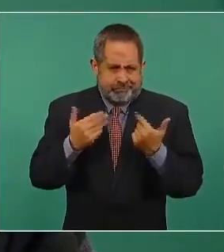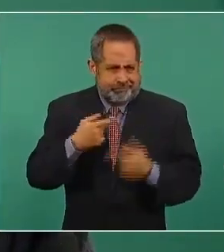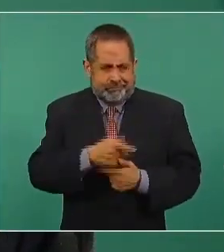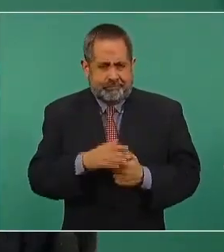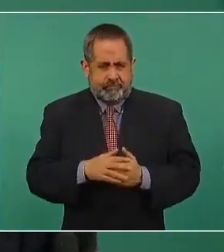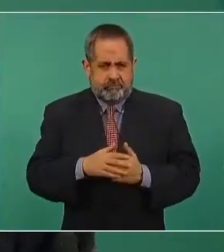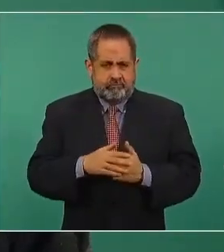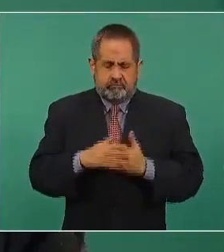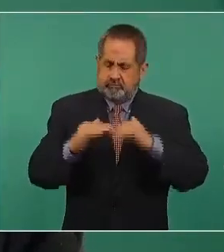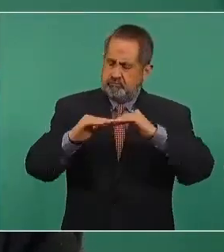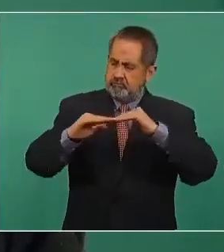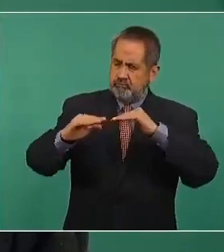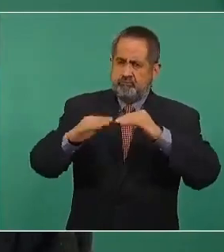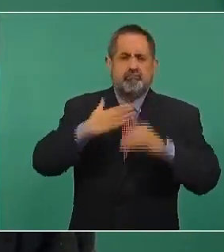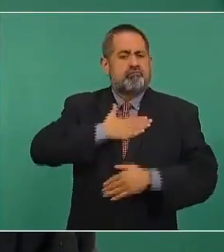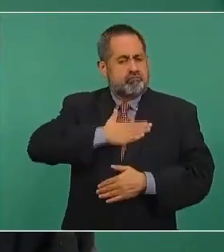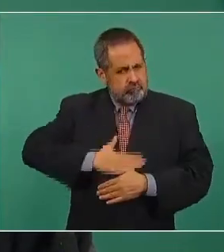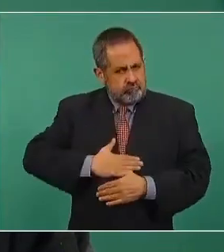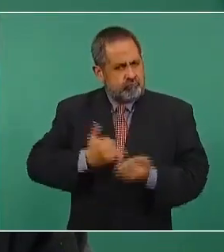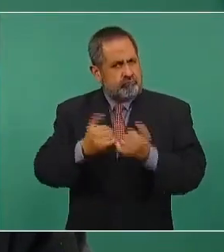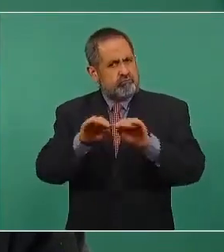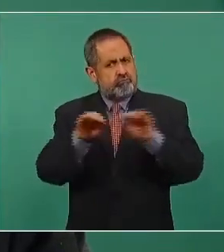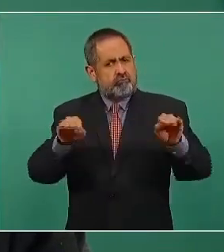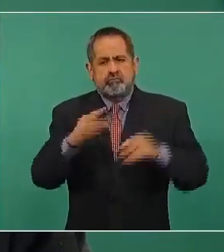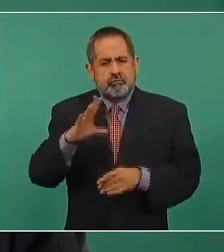no hay equilibrio.